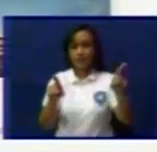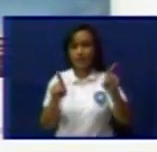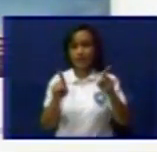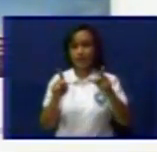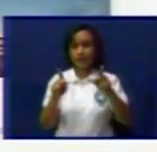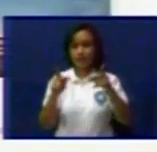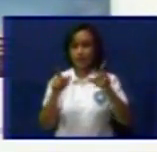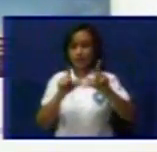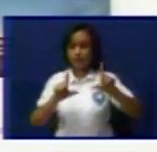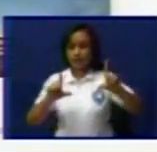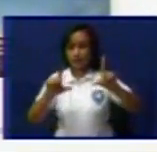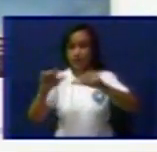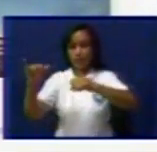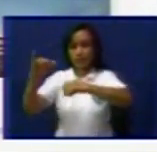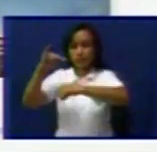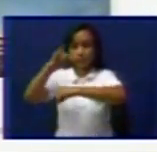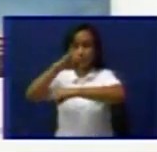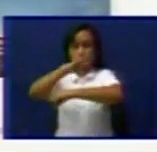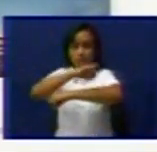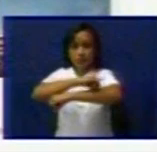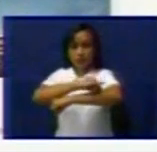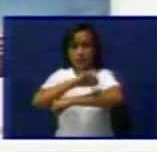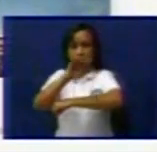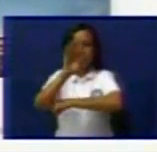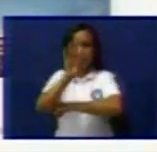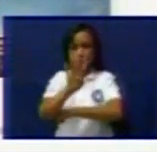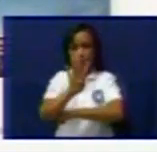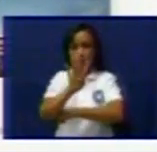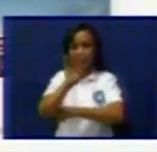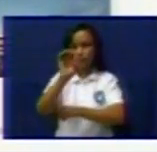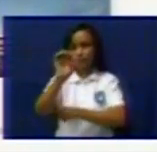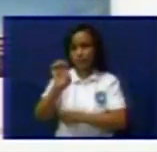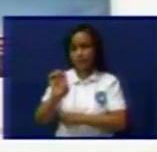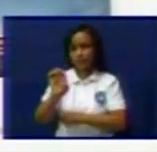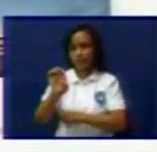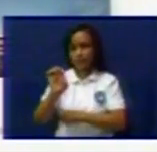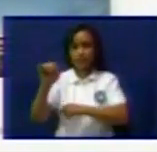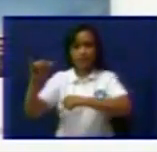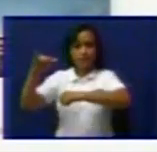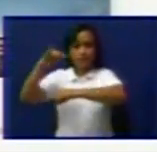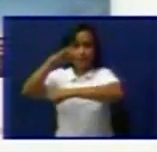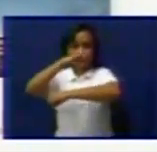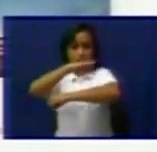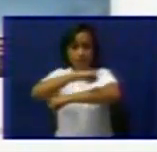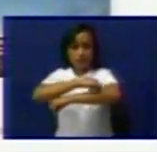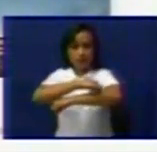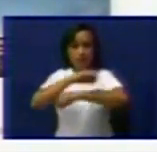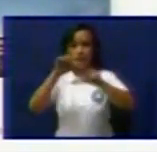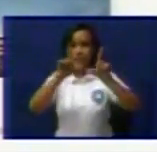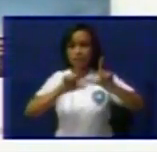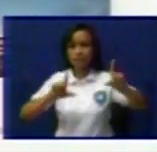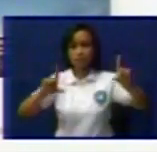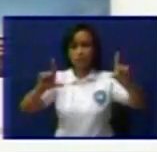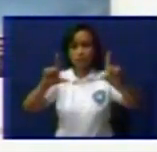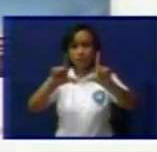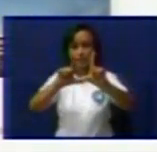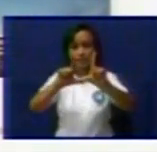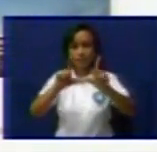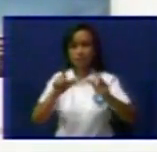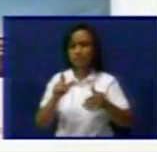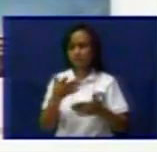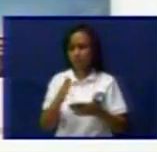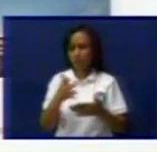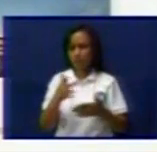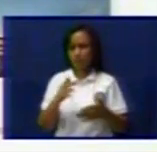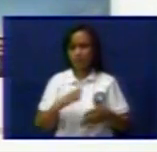planeado, la clase de espacio aéreo es de 4E. El aeropuerto tendrá una capacidad